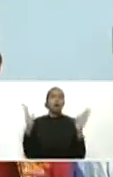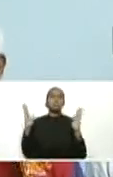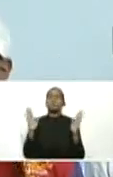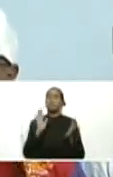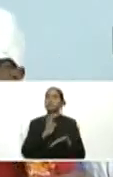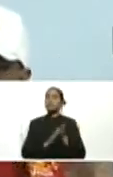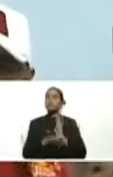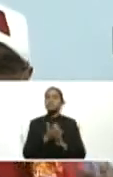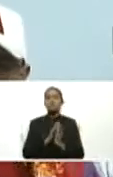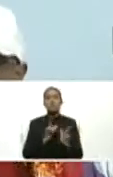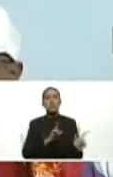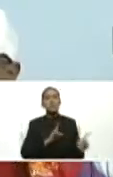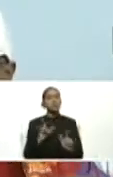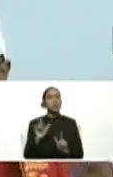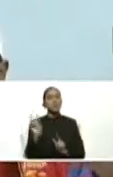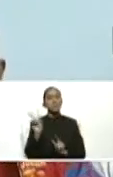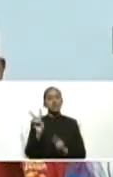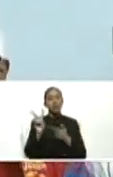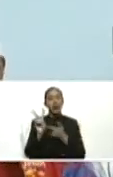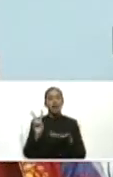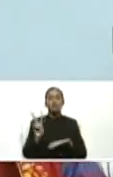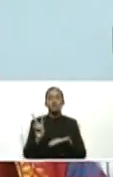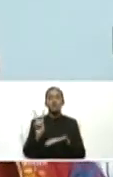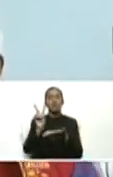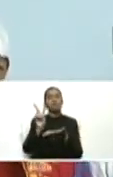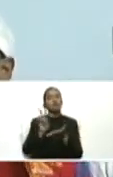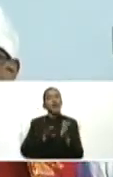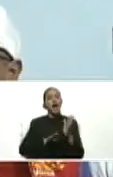contundente para que Venezuela siga creciendo, siga avanzando.